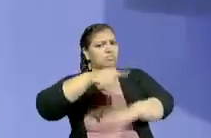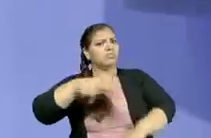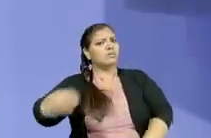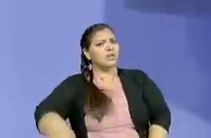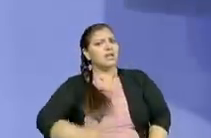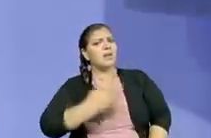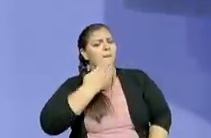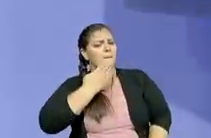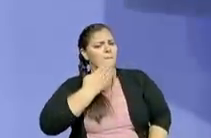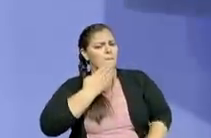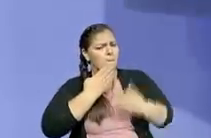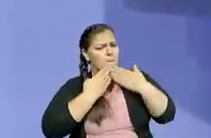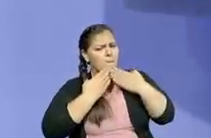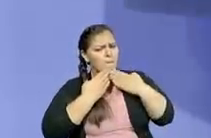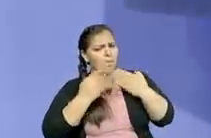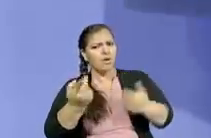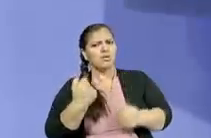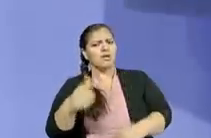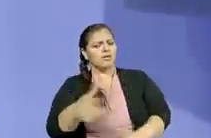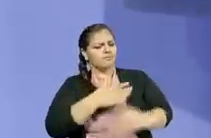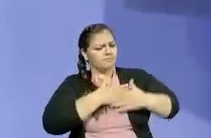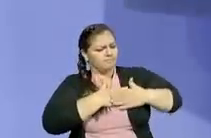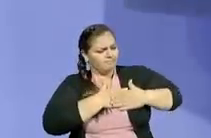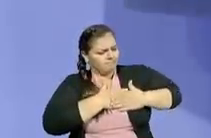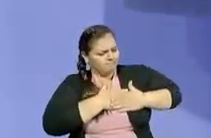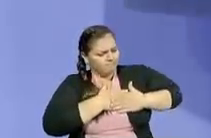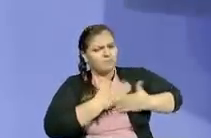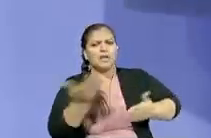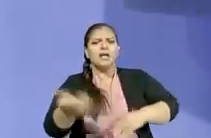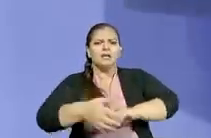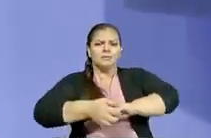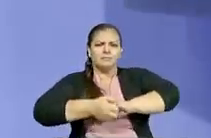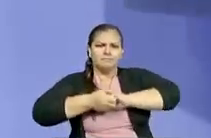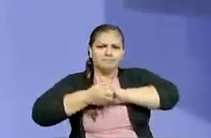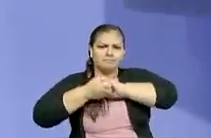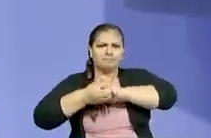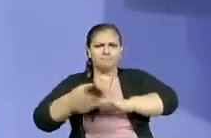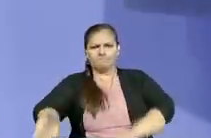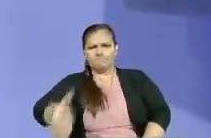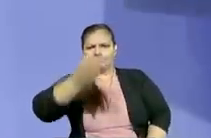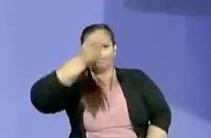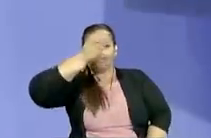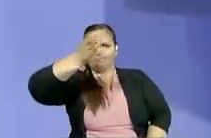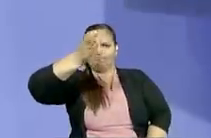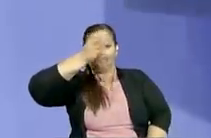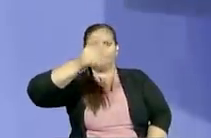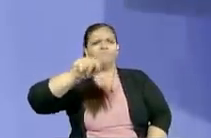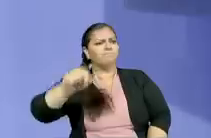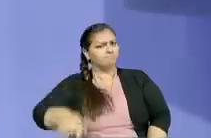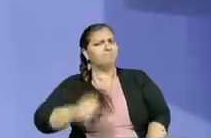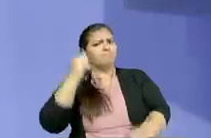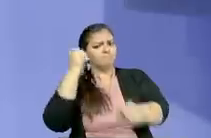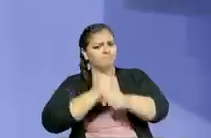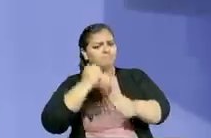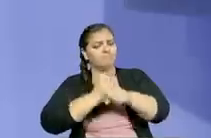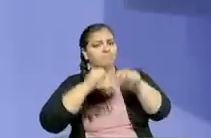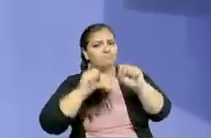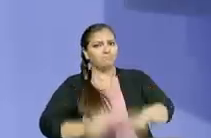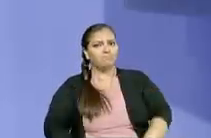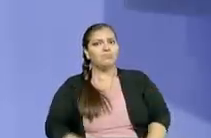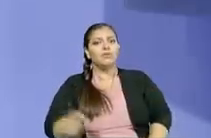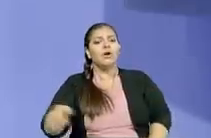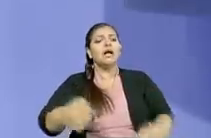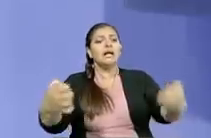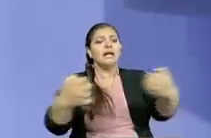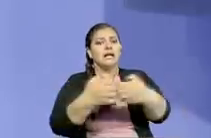preparación, tiene la vocación, tiene la solidaridad, tiene la capacidad para hacerlo y